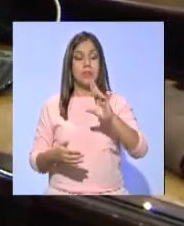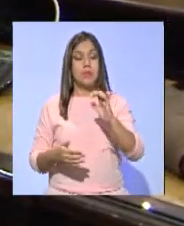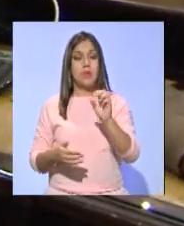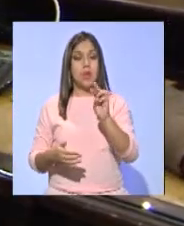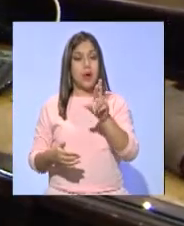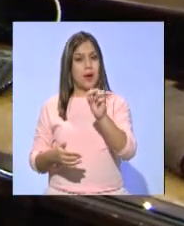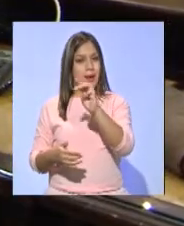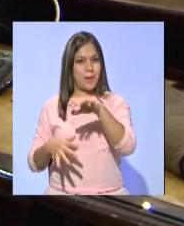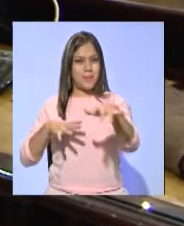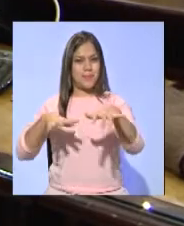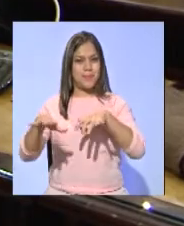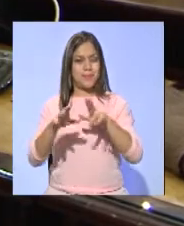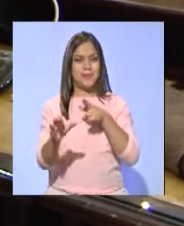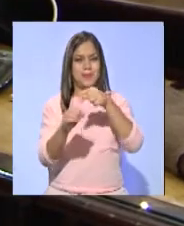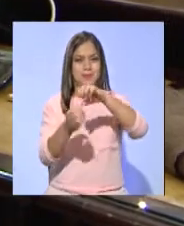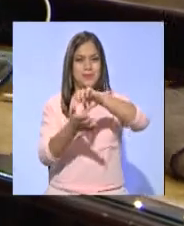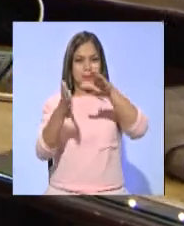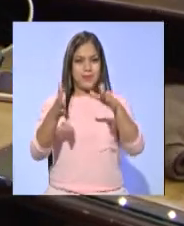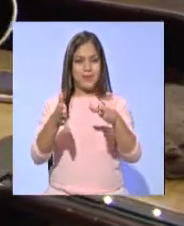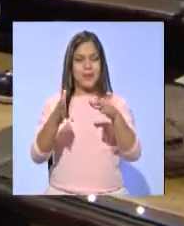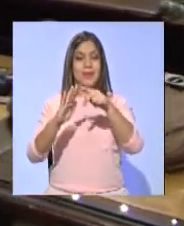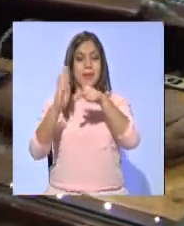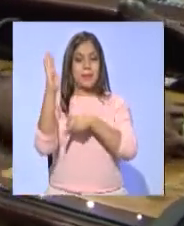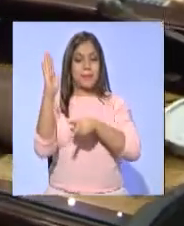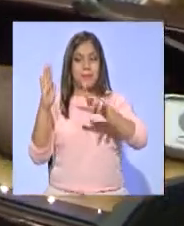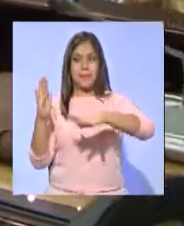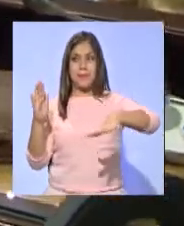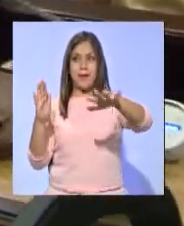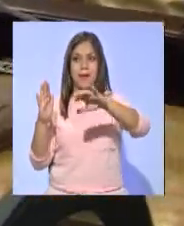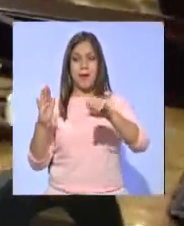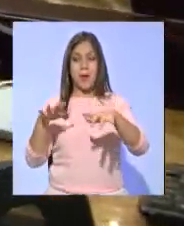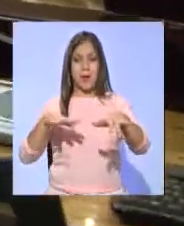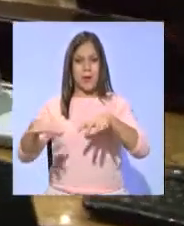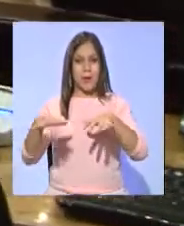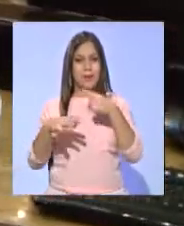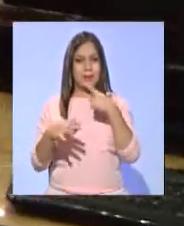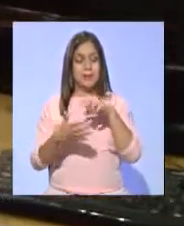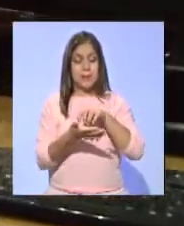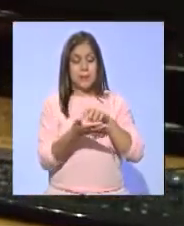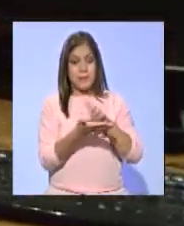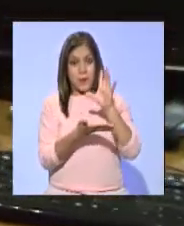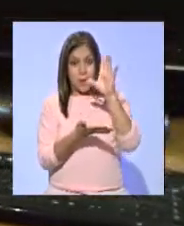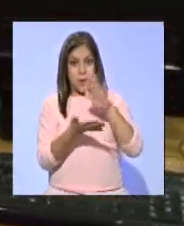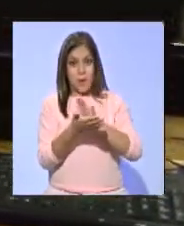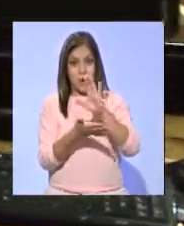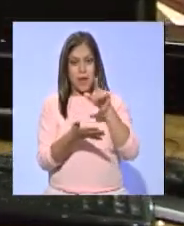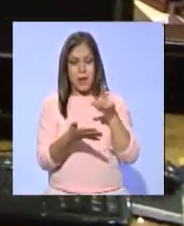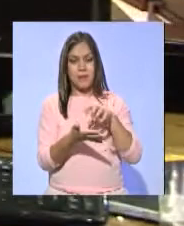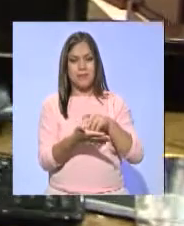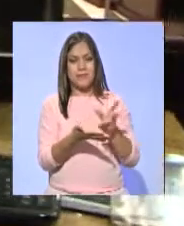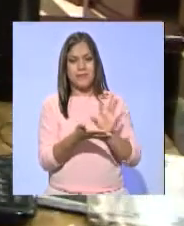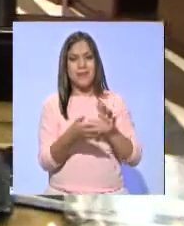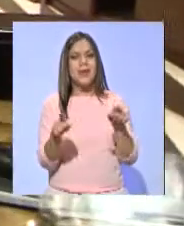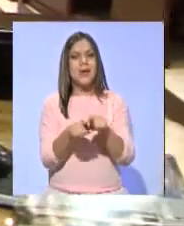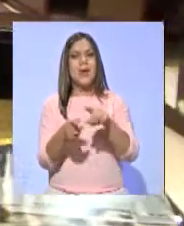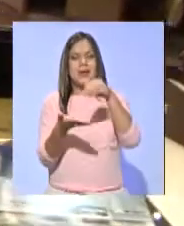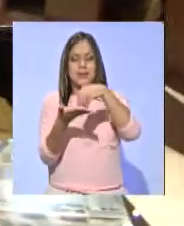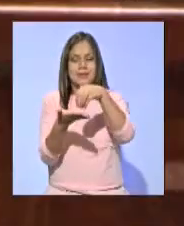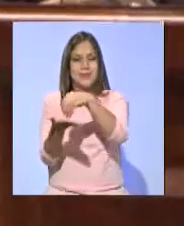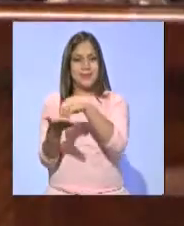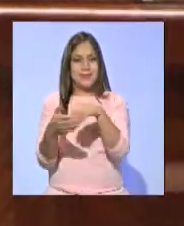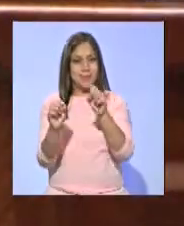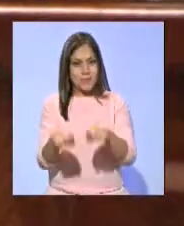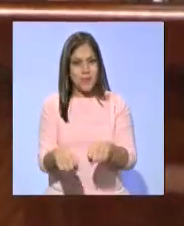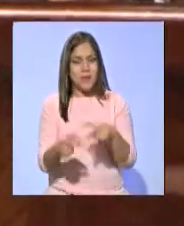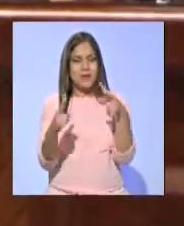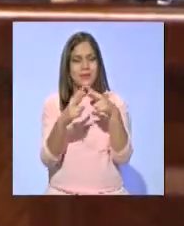de Participación Ciudadana del Parlamento, manifestó que la Asamblea en mi colegio es un semillero para que los estudiantes conozcan el trabajo